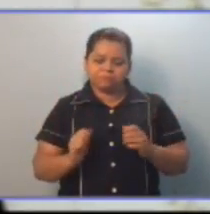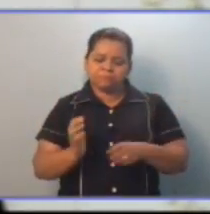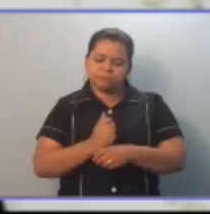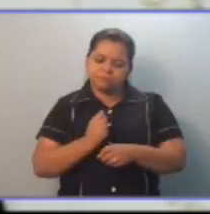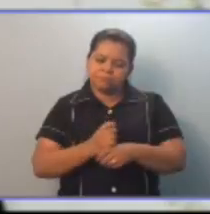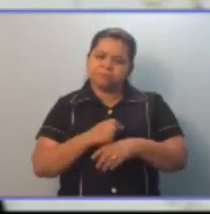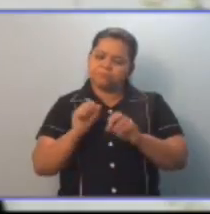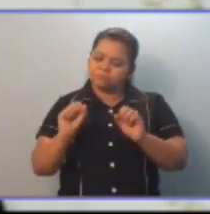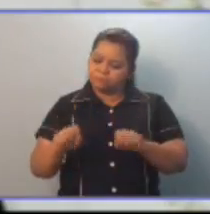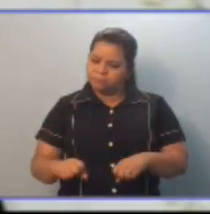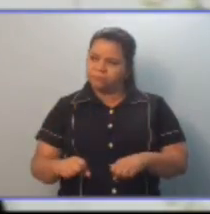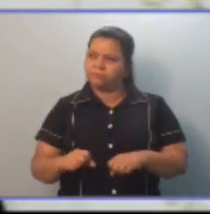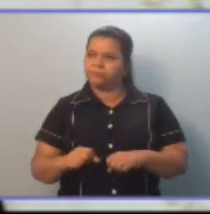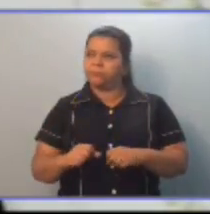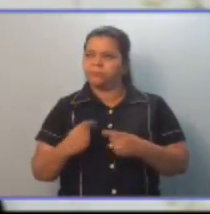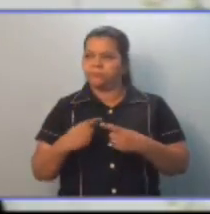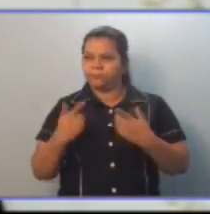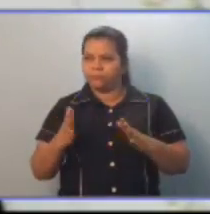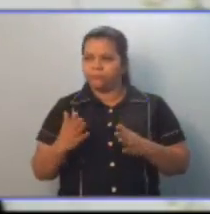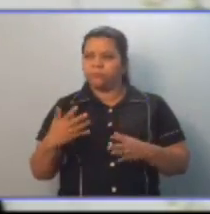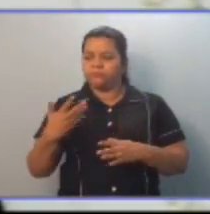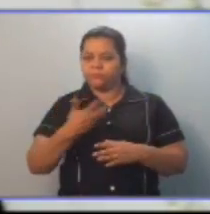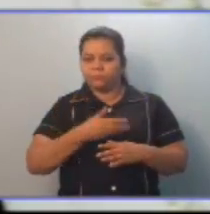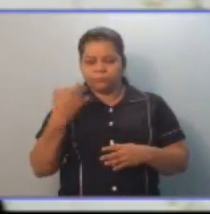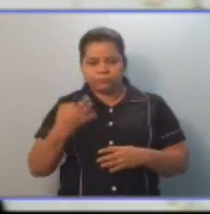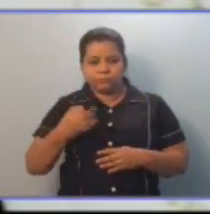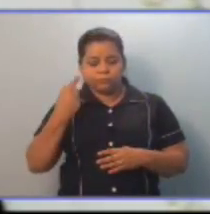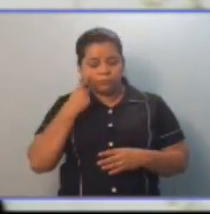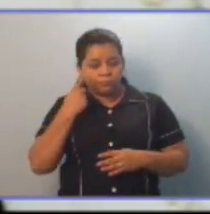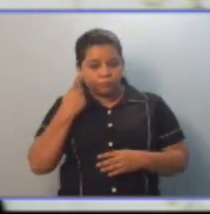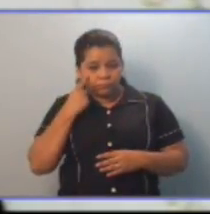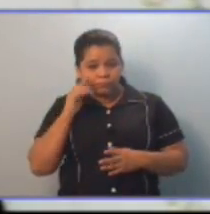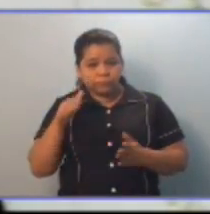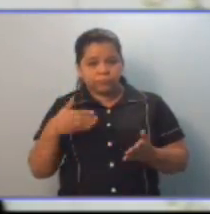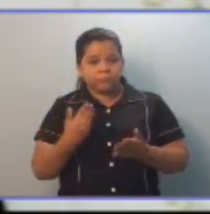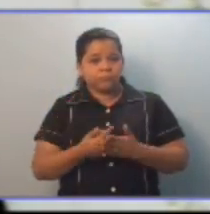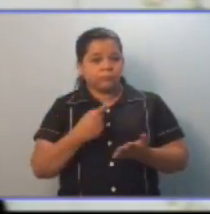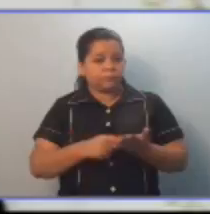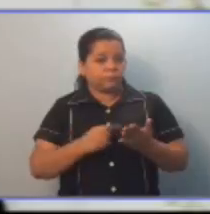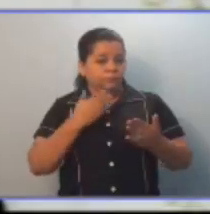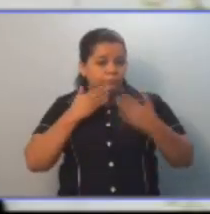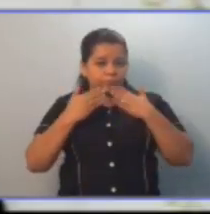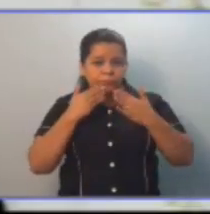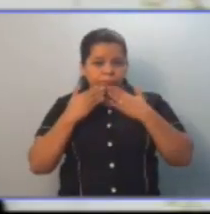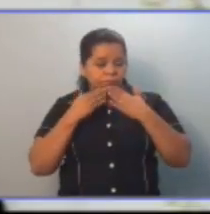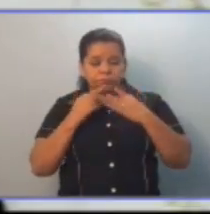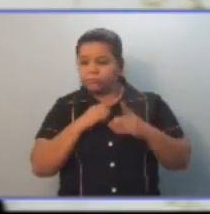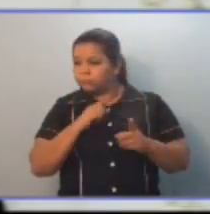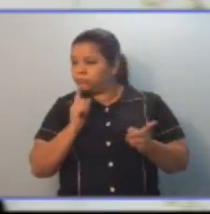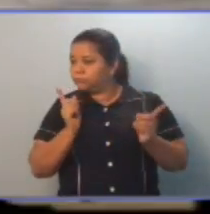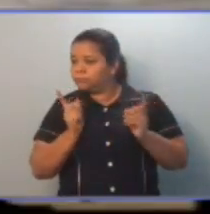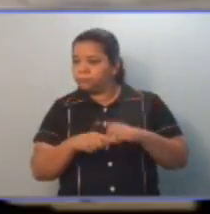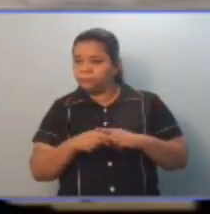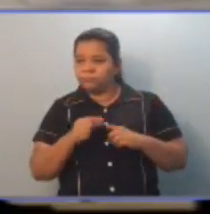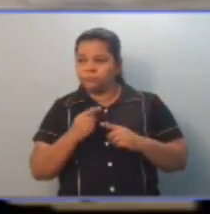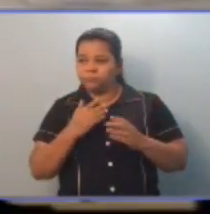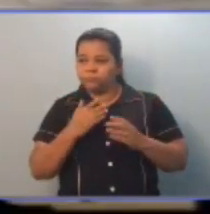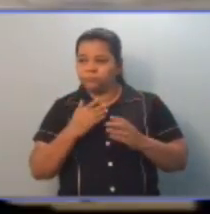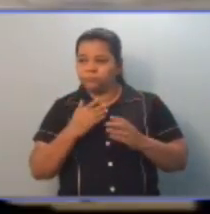yo no digo que no, ¿verdad? Y eso hay que tener un gran cuidado de que en esas interpretaciones no se alteren las disposiciones expresas